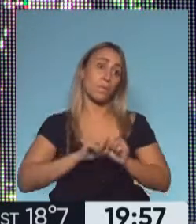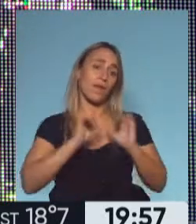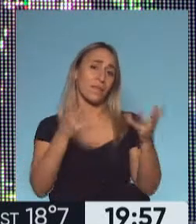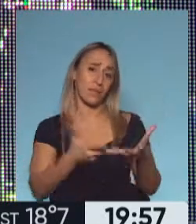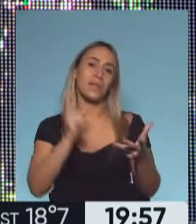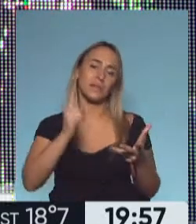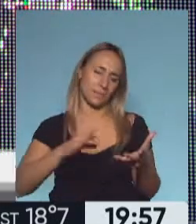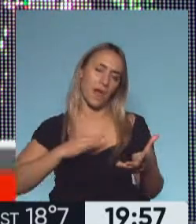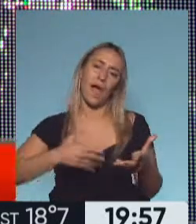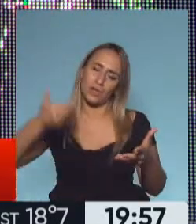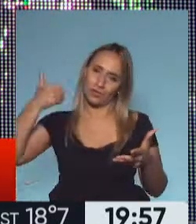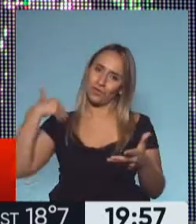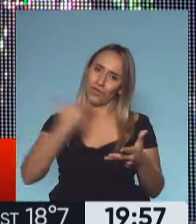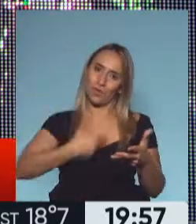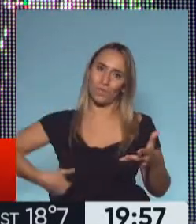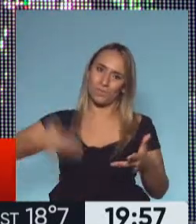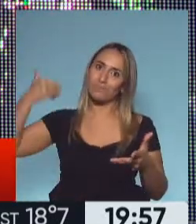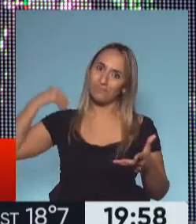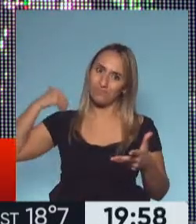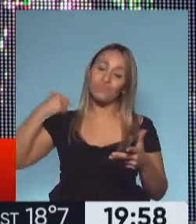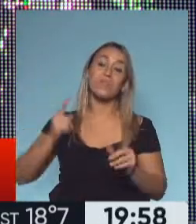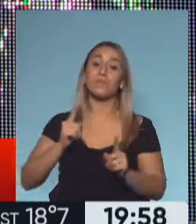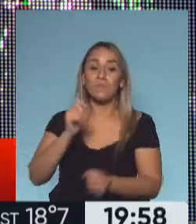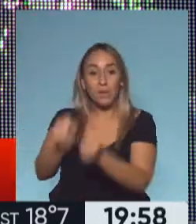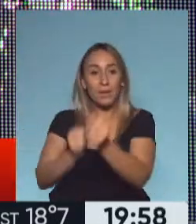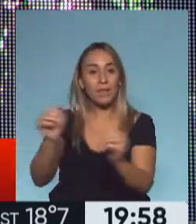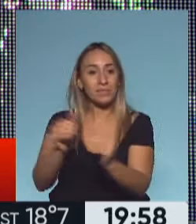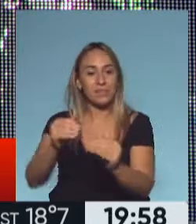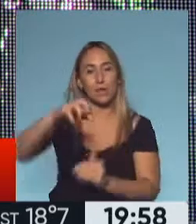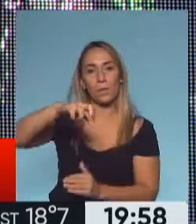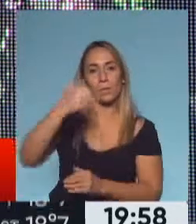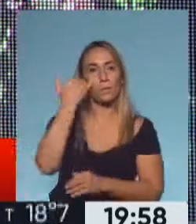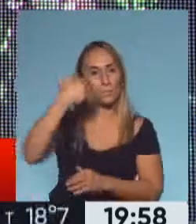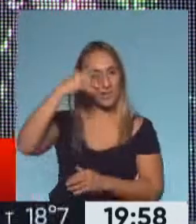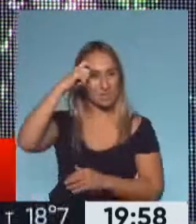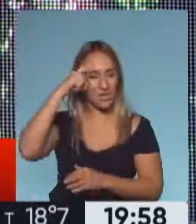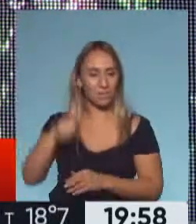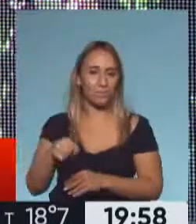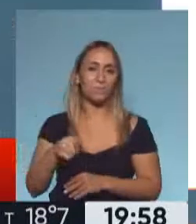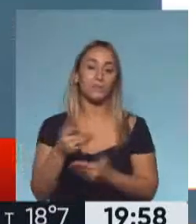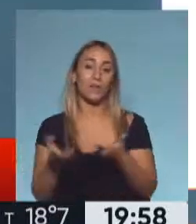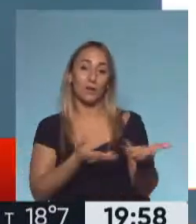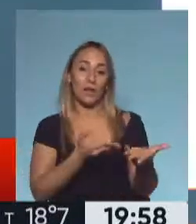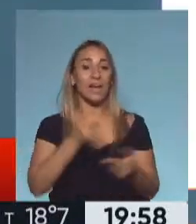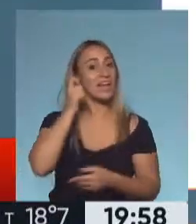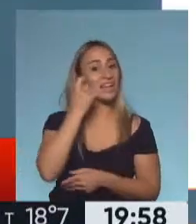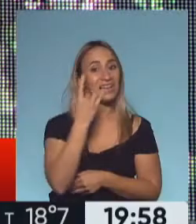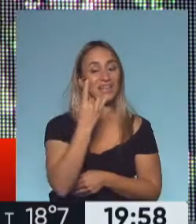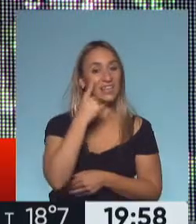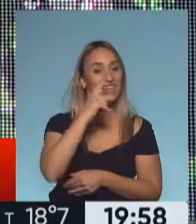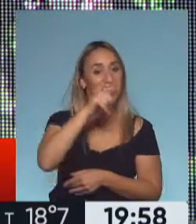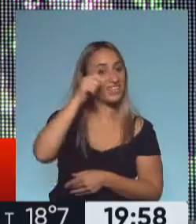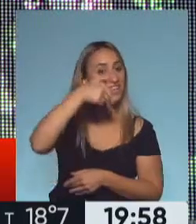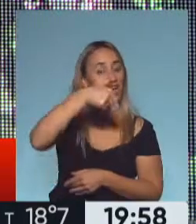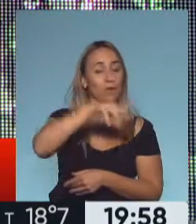años anteriores, de la pequeña y mediana empresa. Aquí estamos con Guillermo Meredith, gracias por estar aquí, por tener